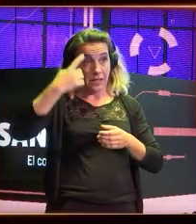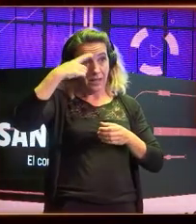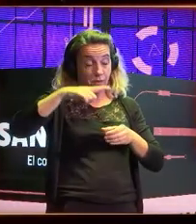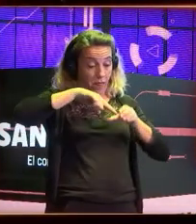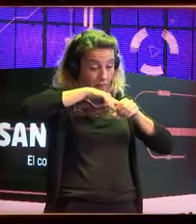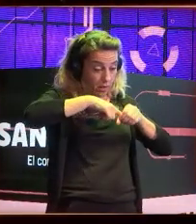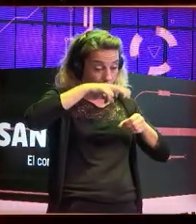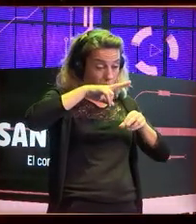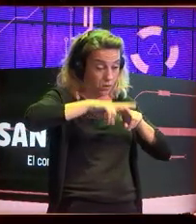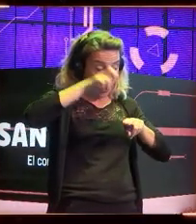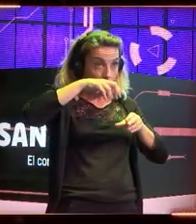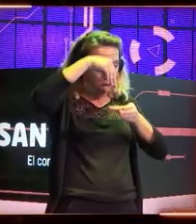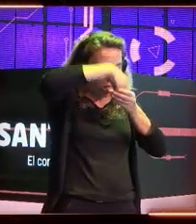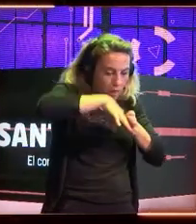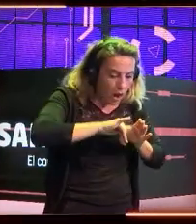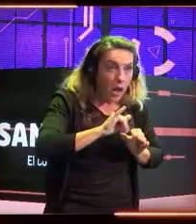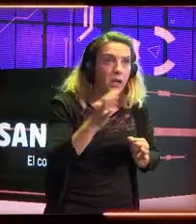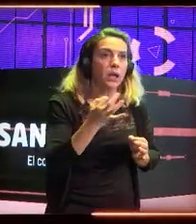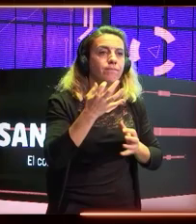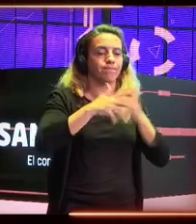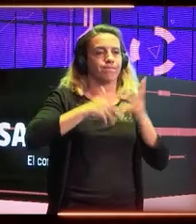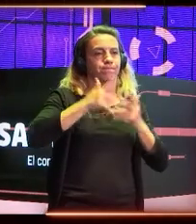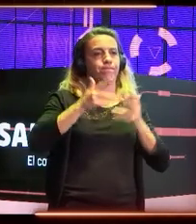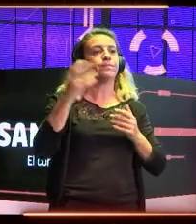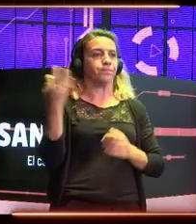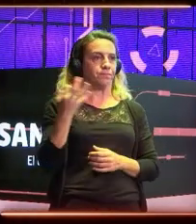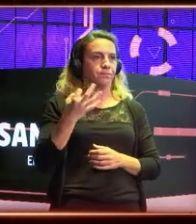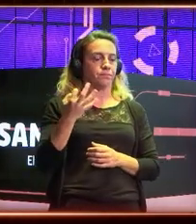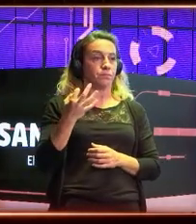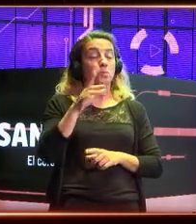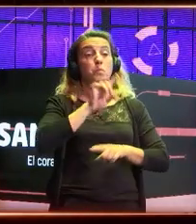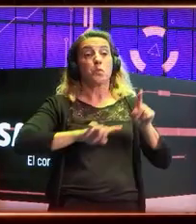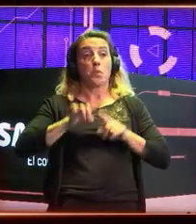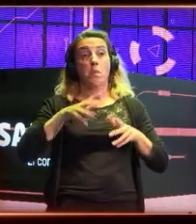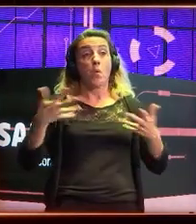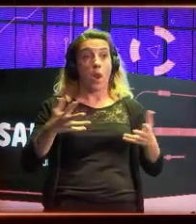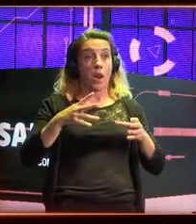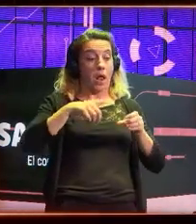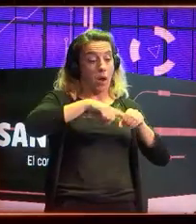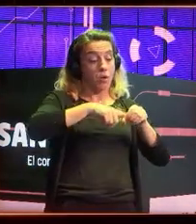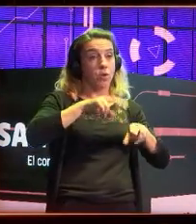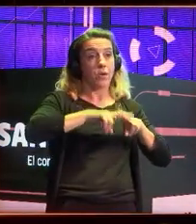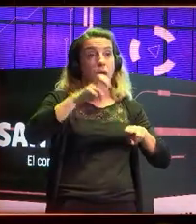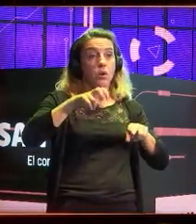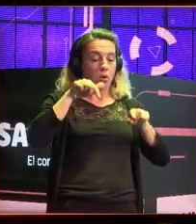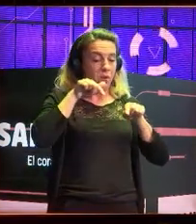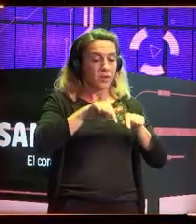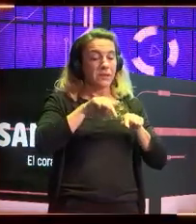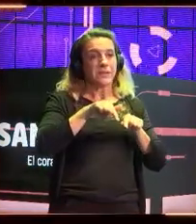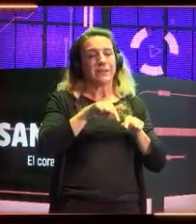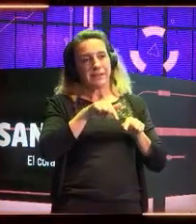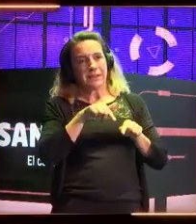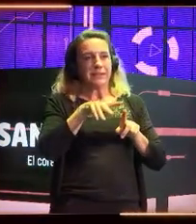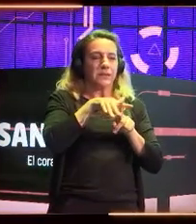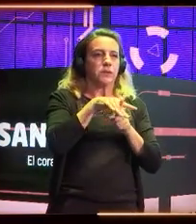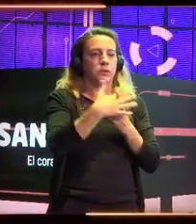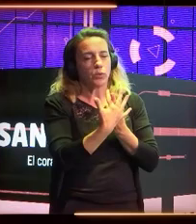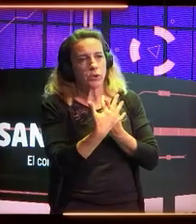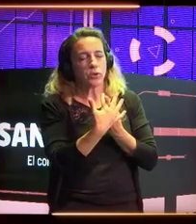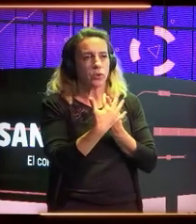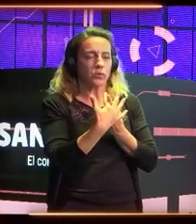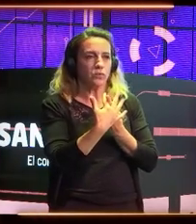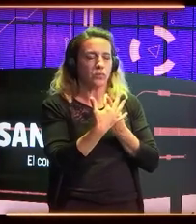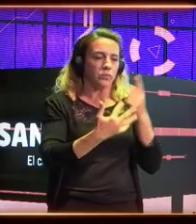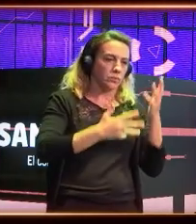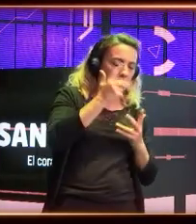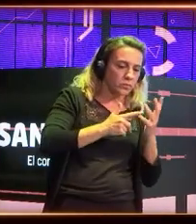hacer ecuaciones El problema es que el agujero negro eh se produce la circunstancia desagradable de que hay dos conjuntos